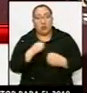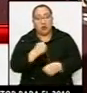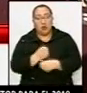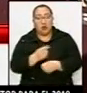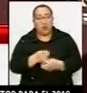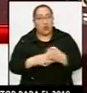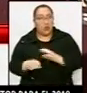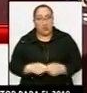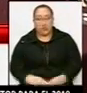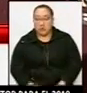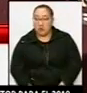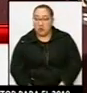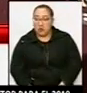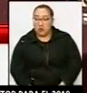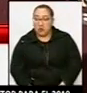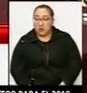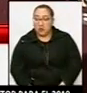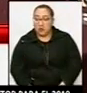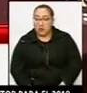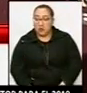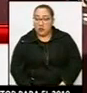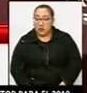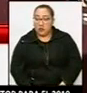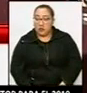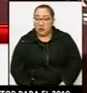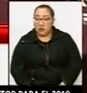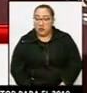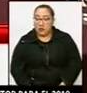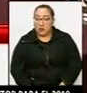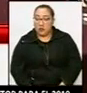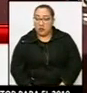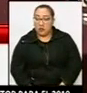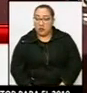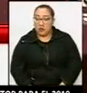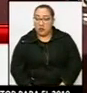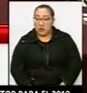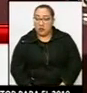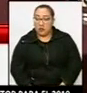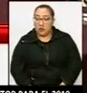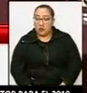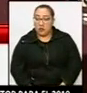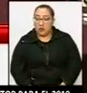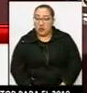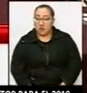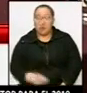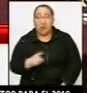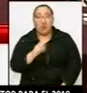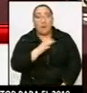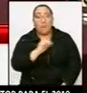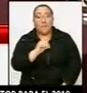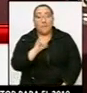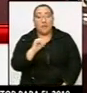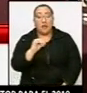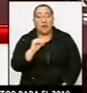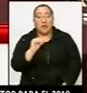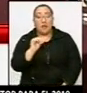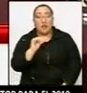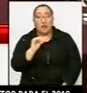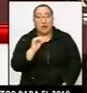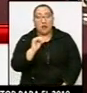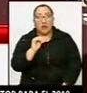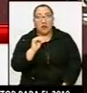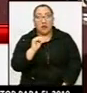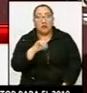que viene realizando. Mi pregunta viene, señor ministro. El Minagre va a invertir el 60% del total de presupuesto